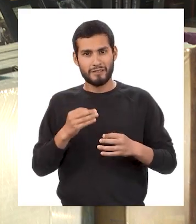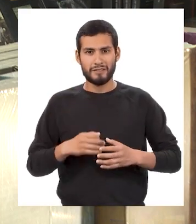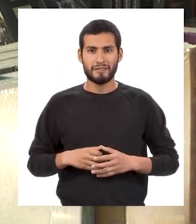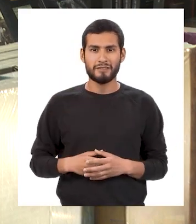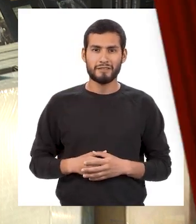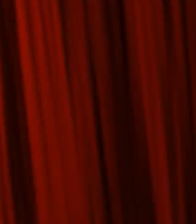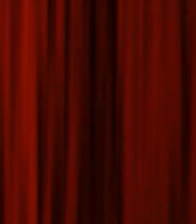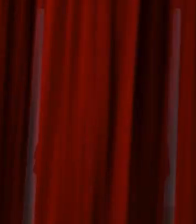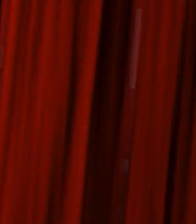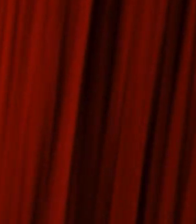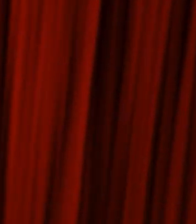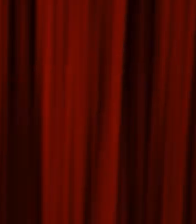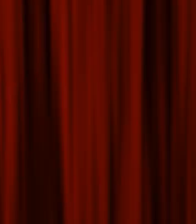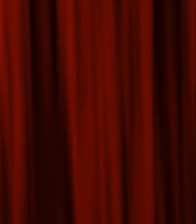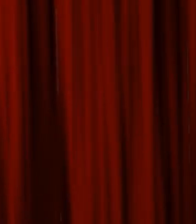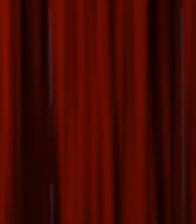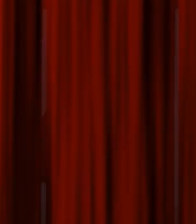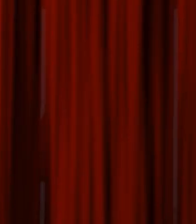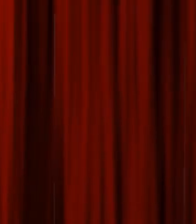se decidió.